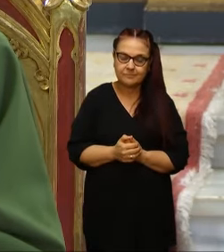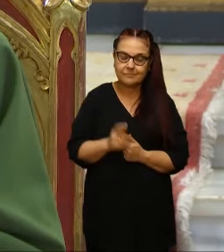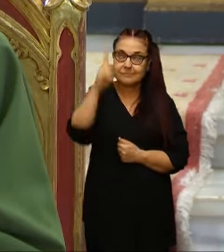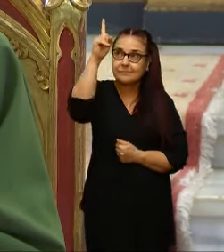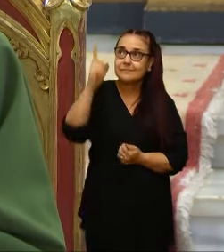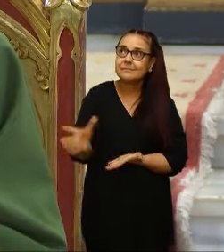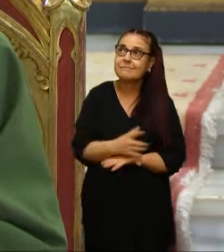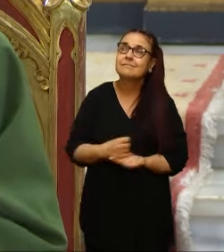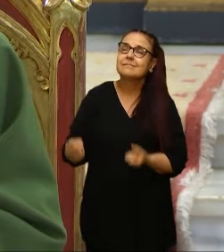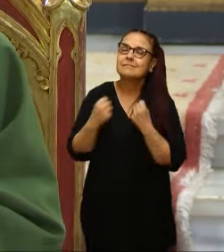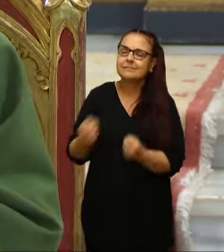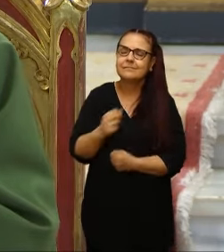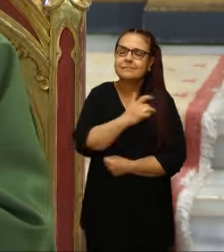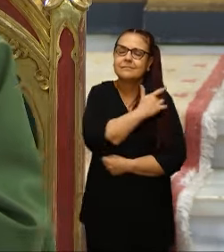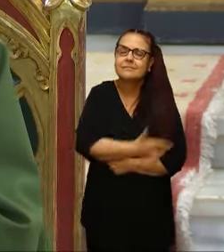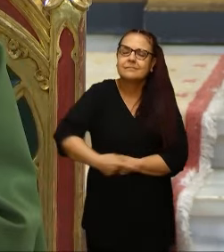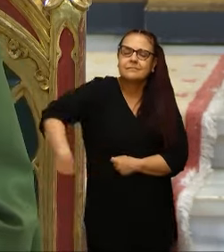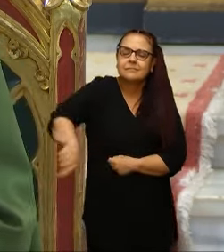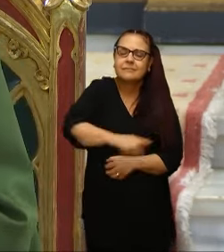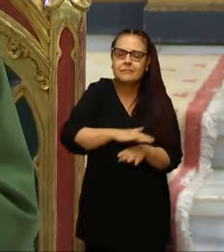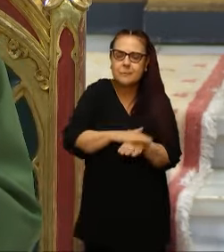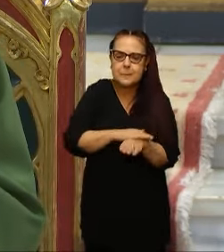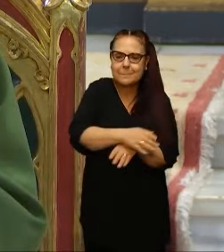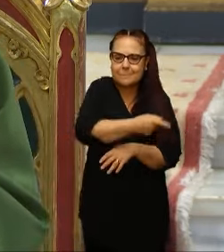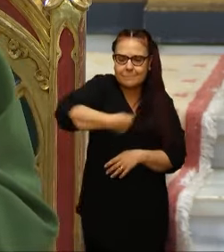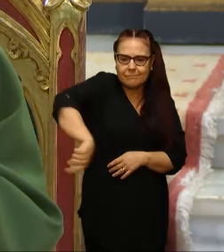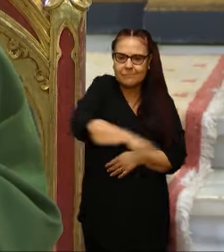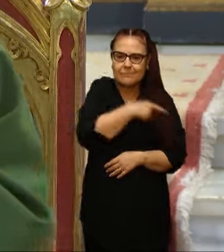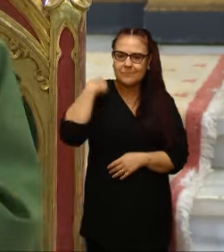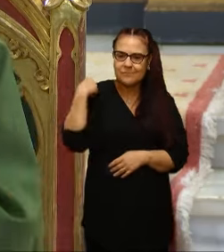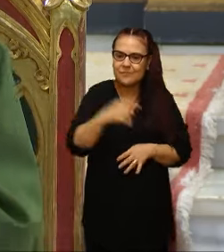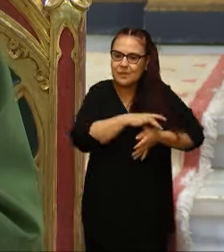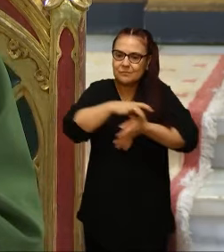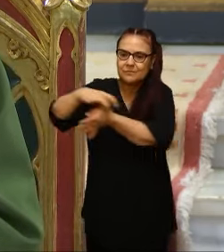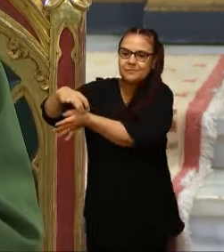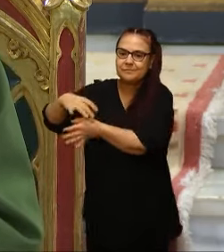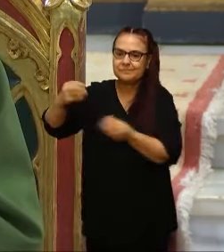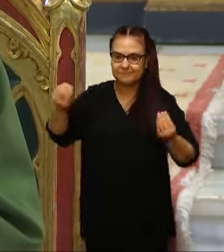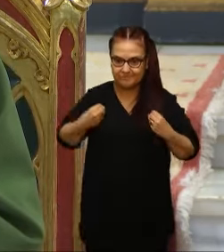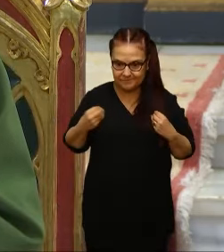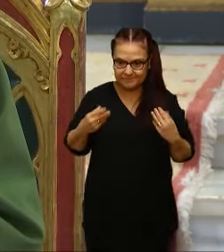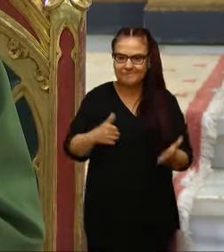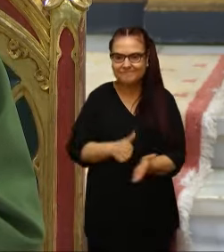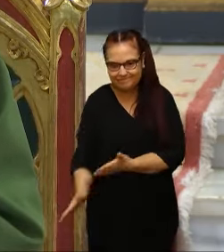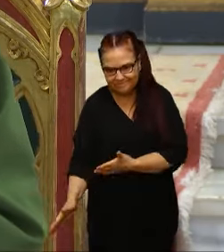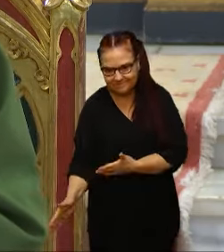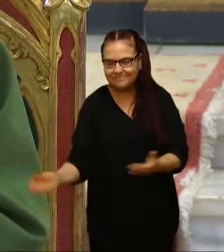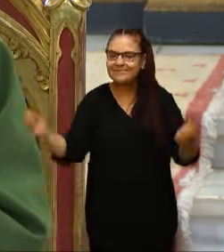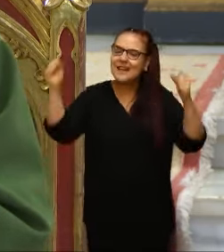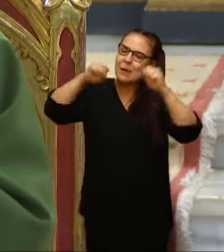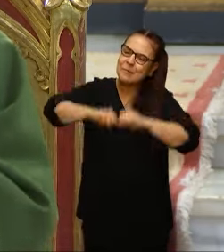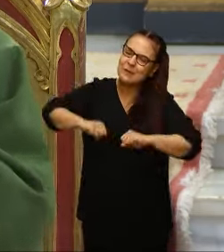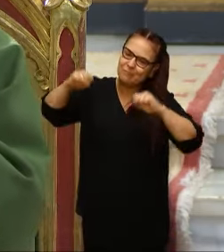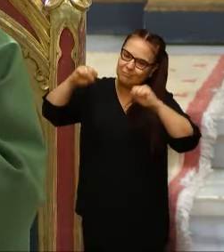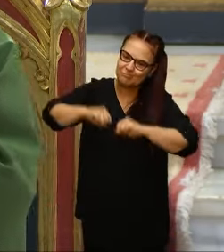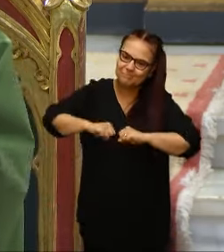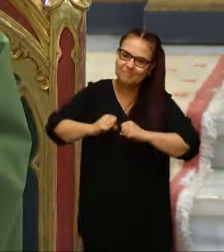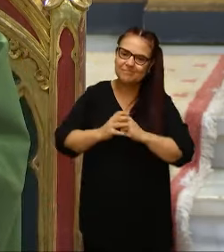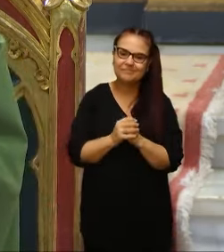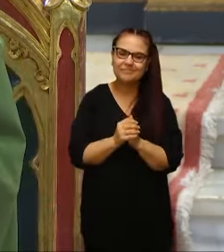Dios Todopoderoso, tenga misericordia de nosotros. Perdone nuestros pecados y nos lleve a la vida eterna.